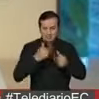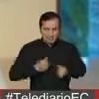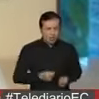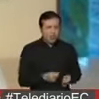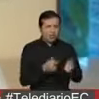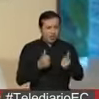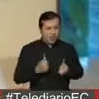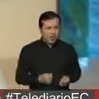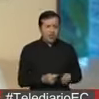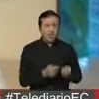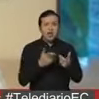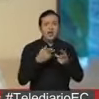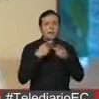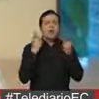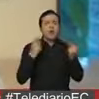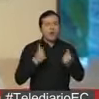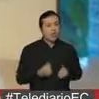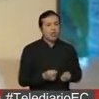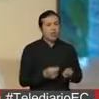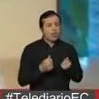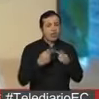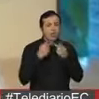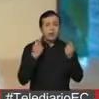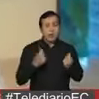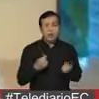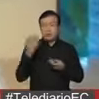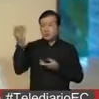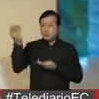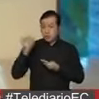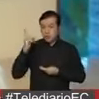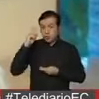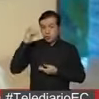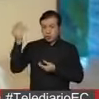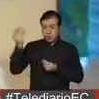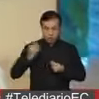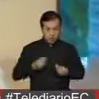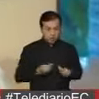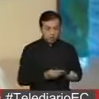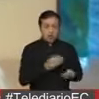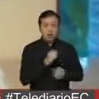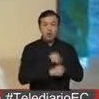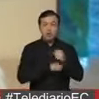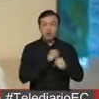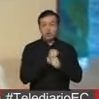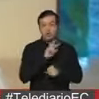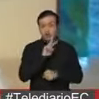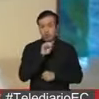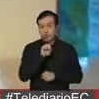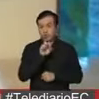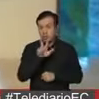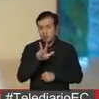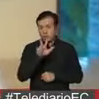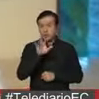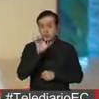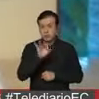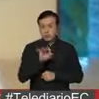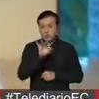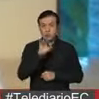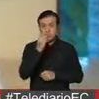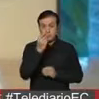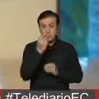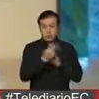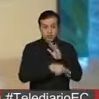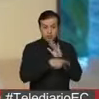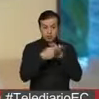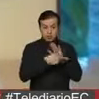un exceso de gasto público en relación a los ingresos que tiene el Estado. Desde 2013, cuando todavía teníamos un buen precio del